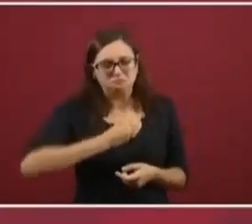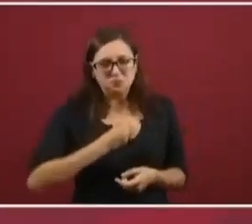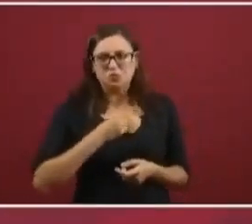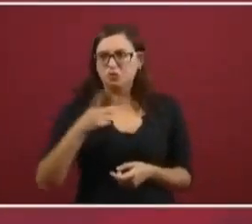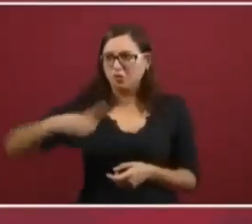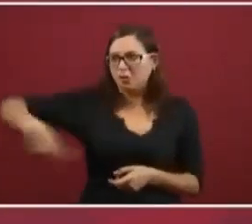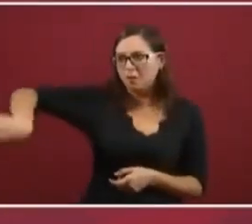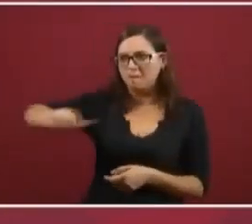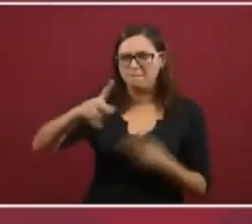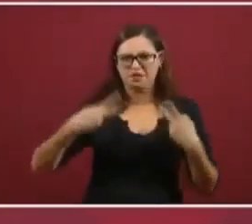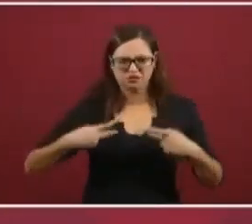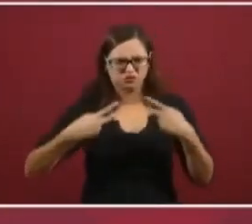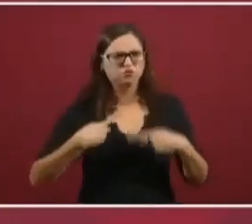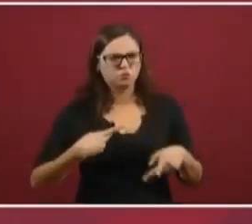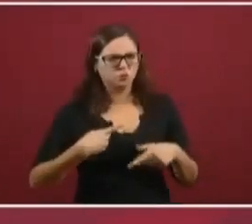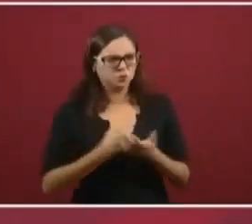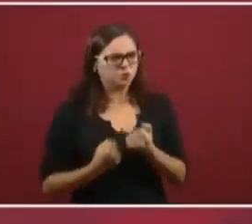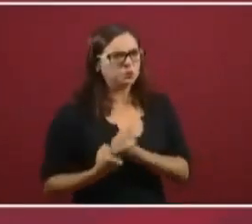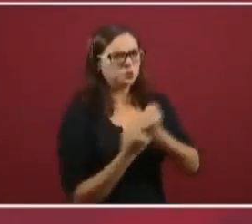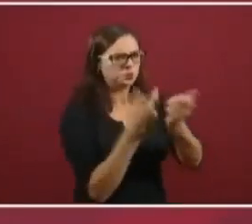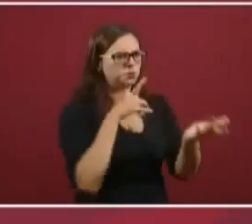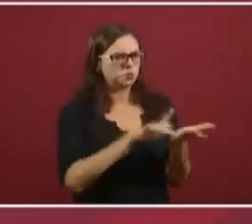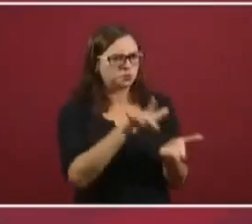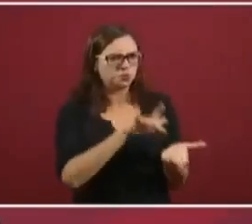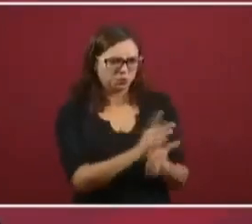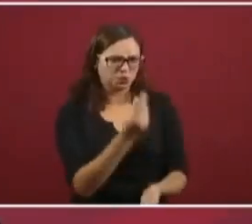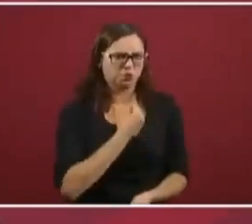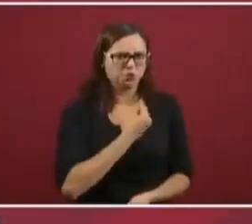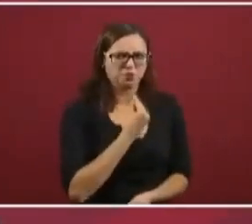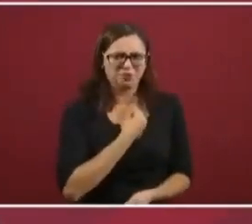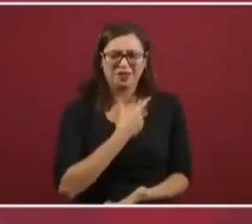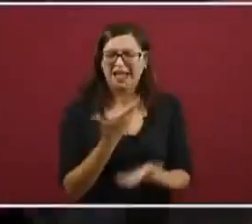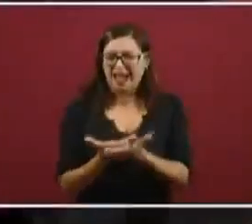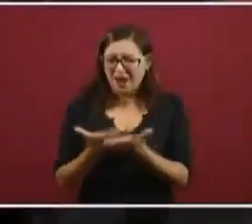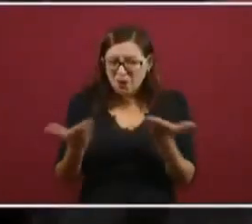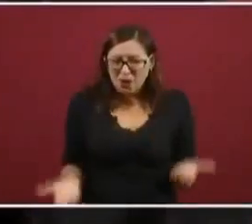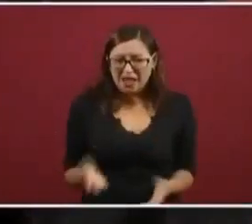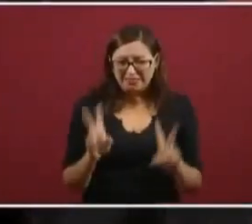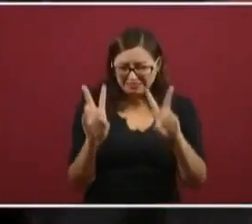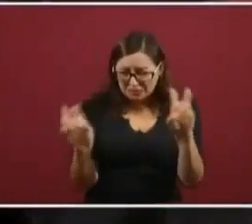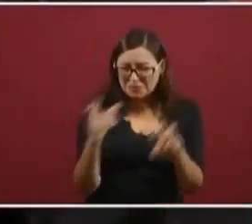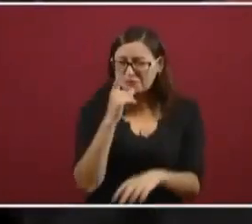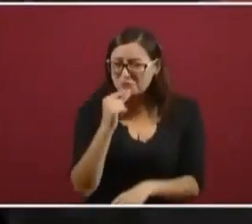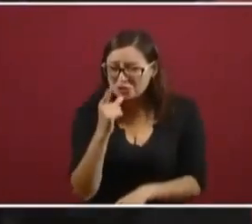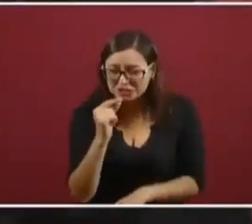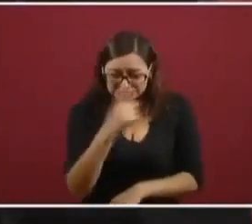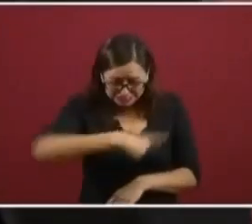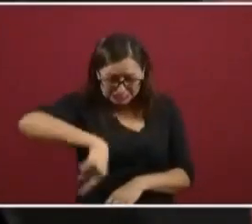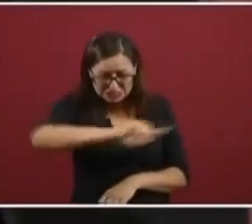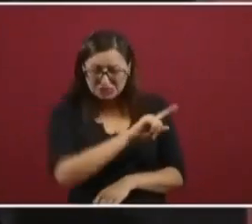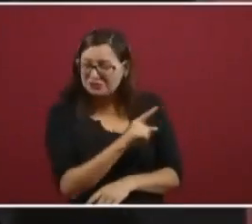asunto bueno eso no tiene ningún fundamento